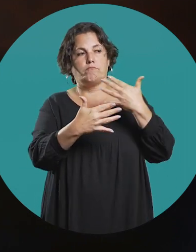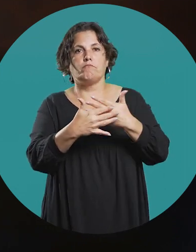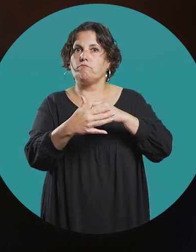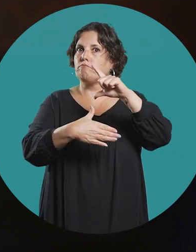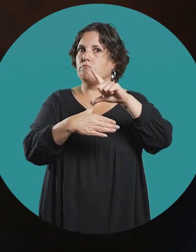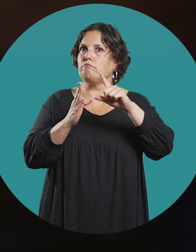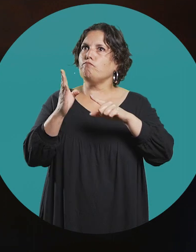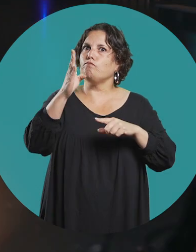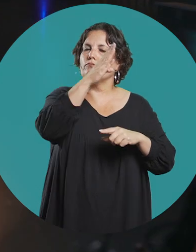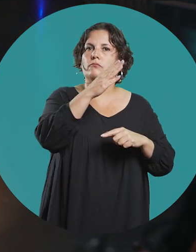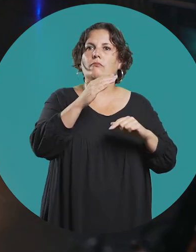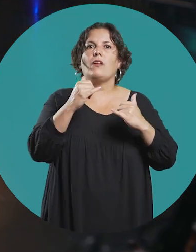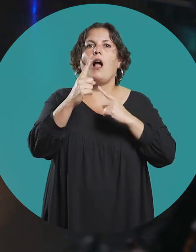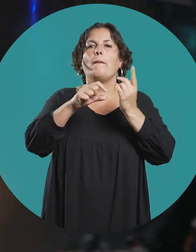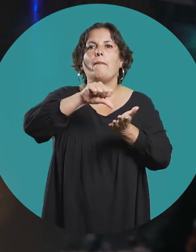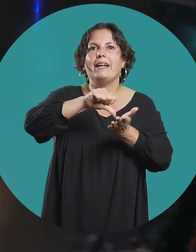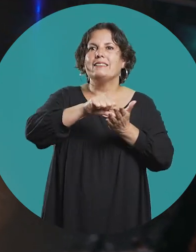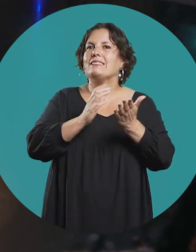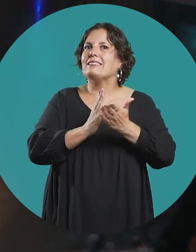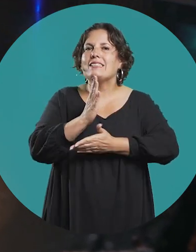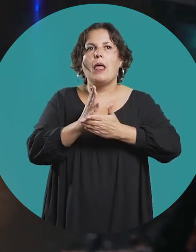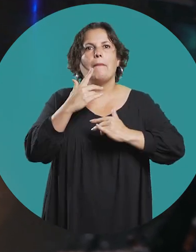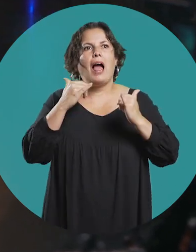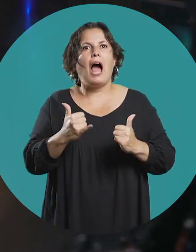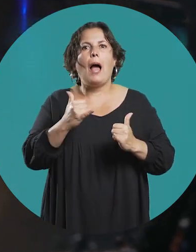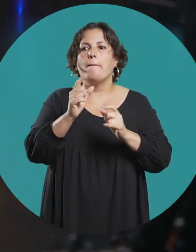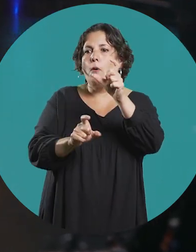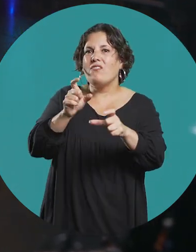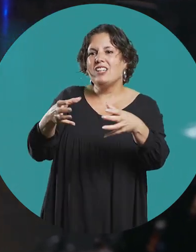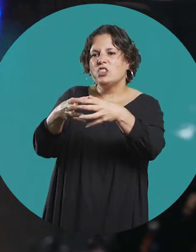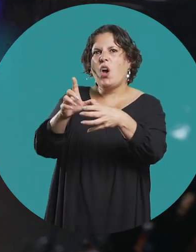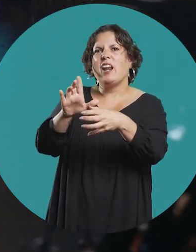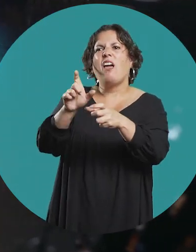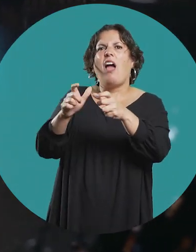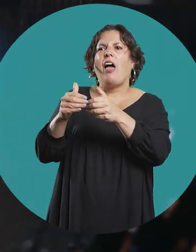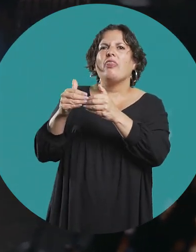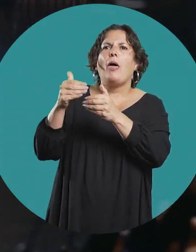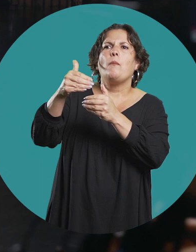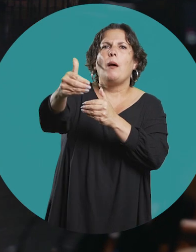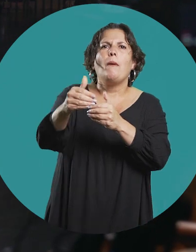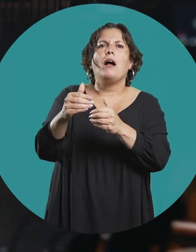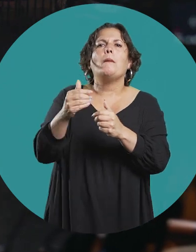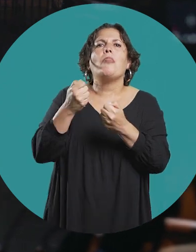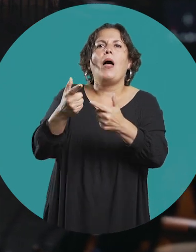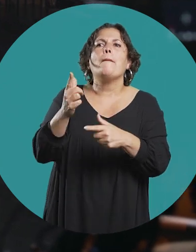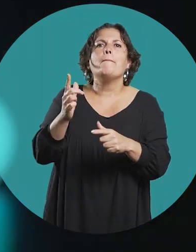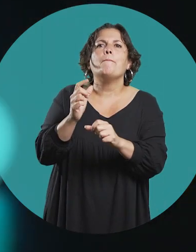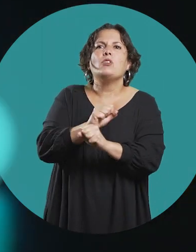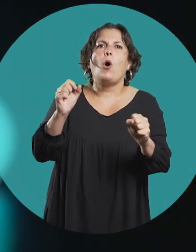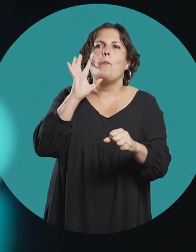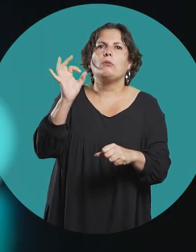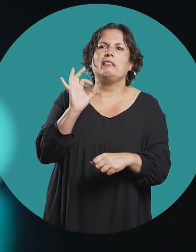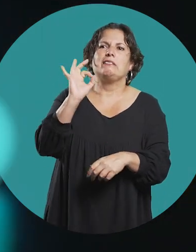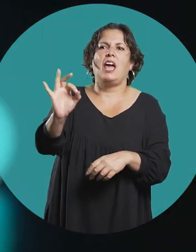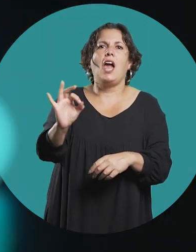y más allá de los países siempre hay poblaciones muy postergadas con 0 posibilidades, donde